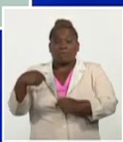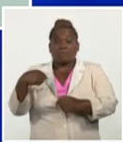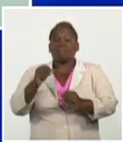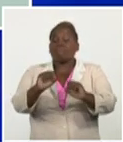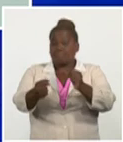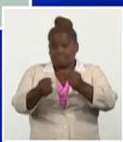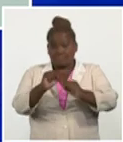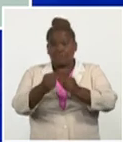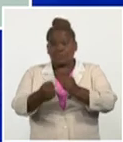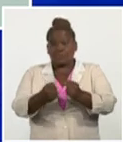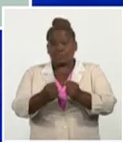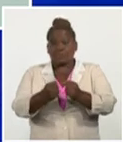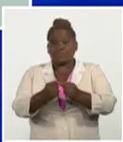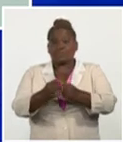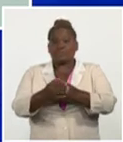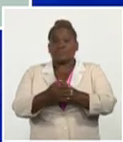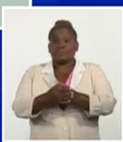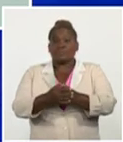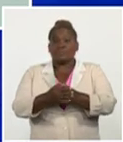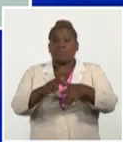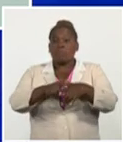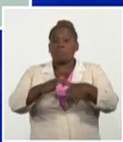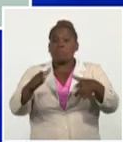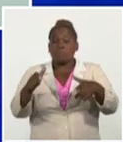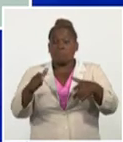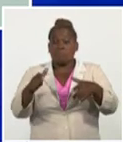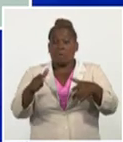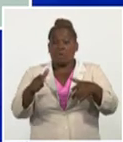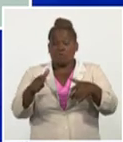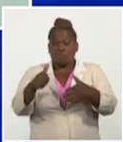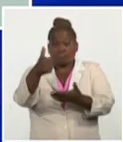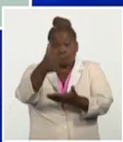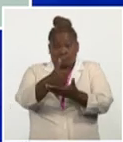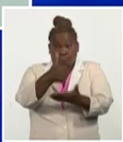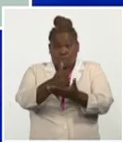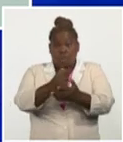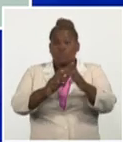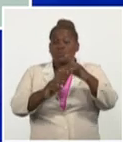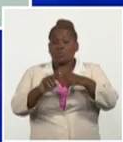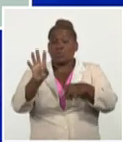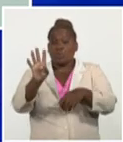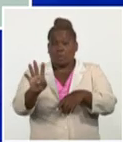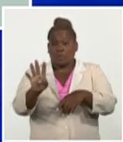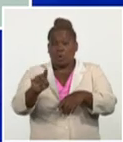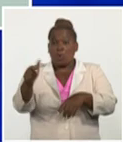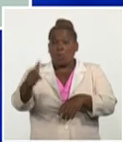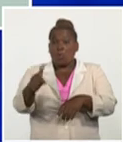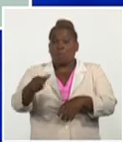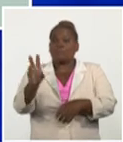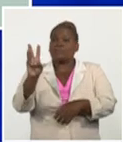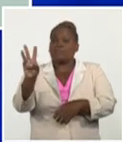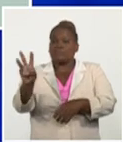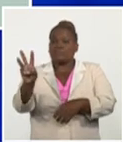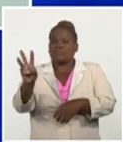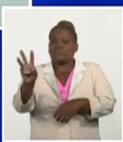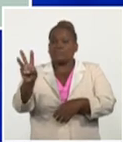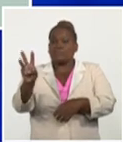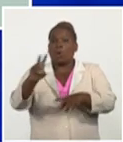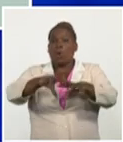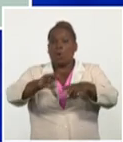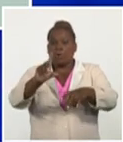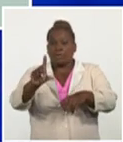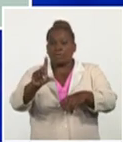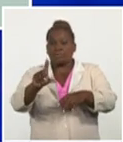pandemia. El mayor número en el municipio de Las Tunas, 4, y en Jobabo, 3. Holguín, dentro